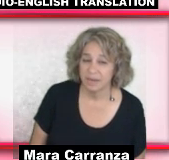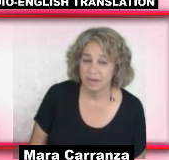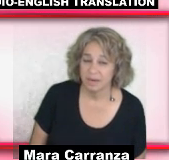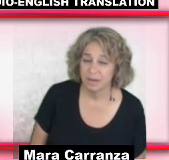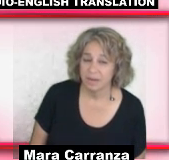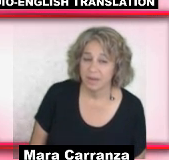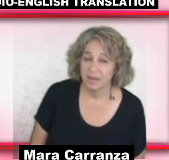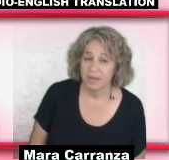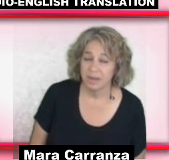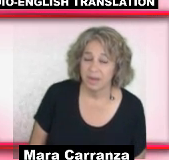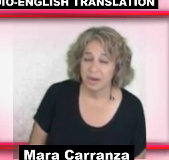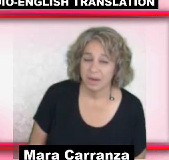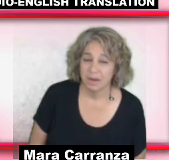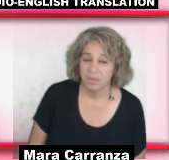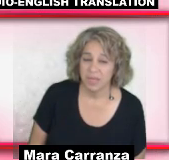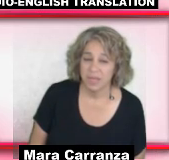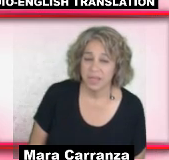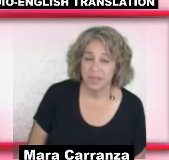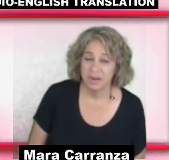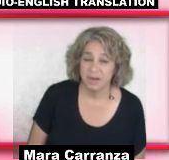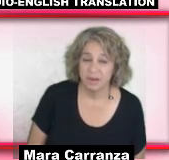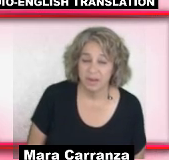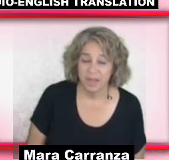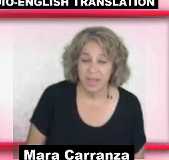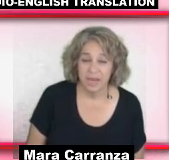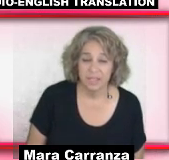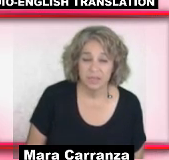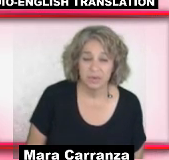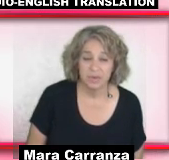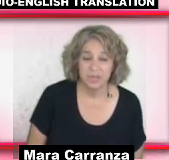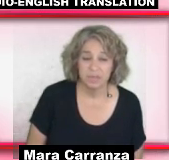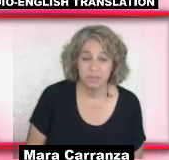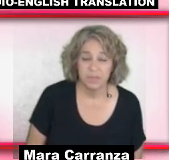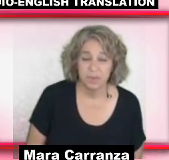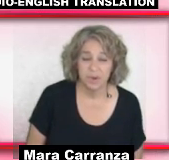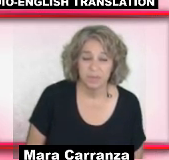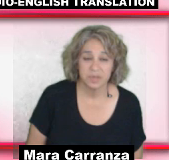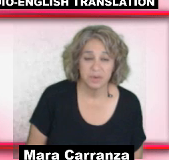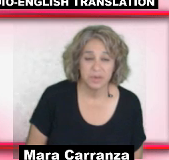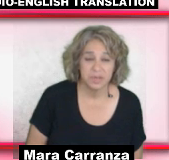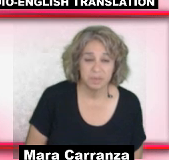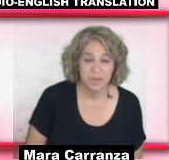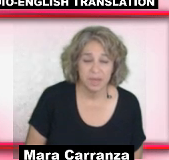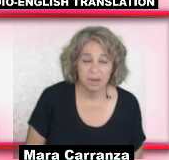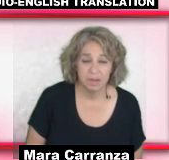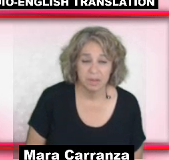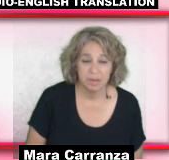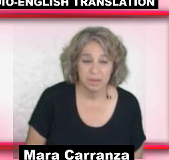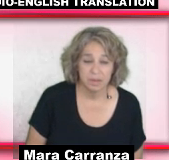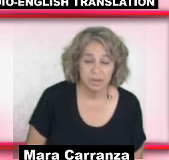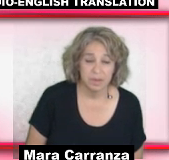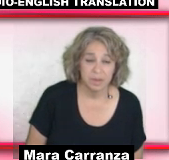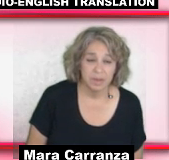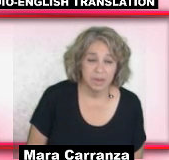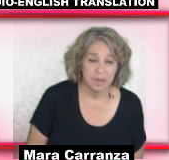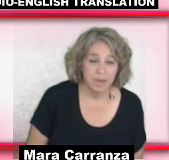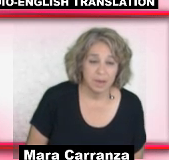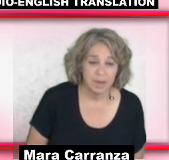en las Islas Marías, se va a llamar el programa Puros de Agua, como